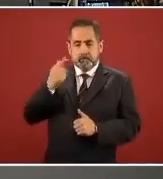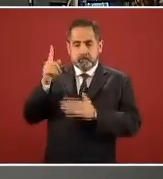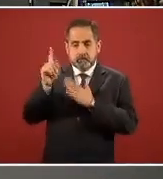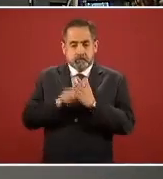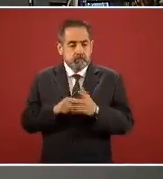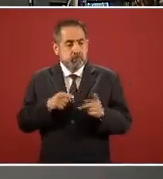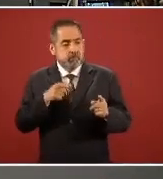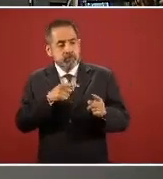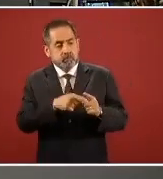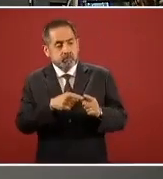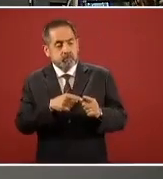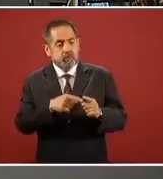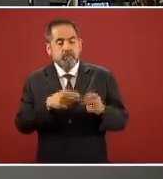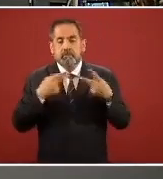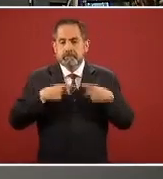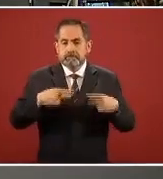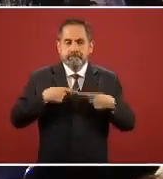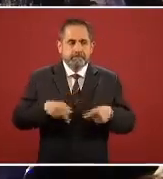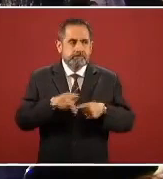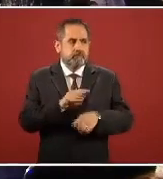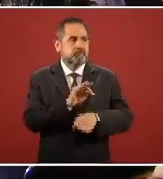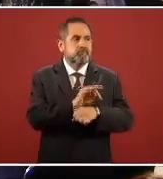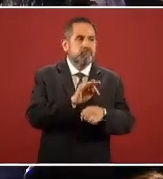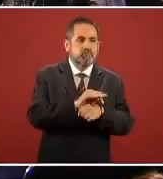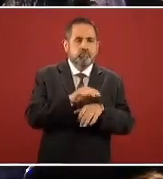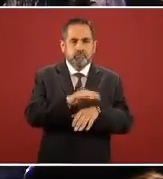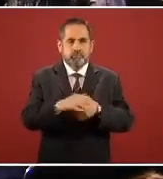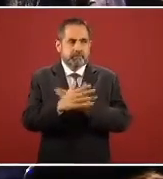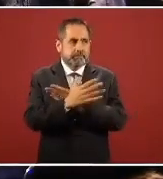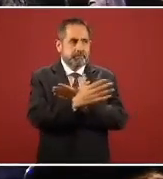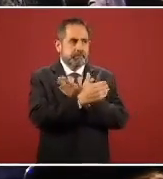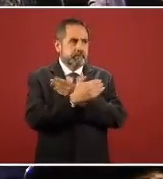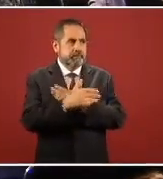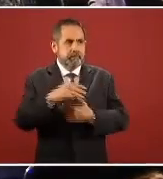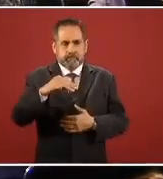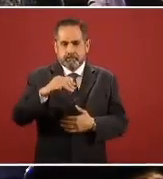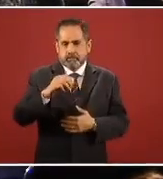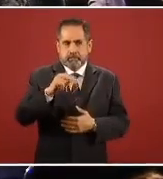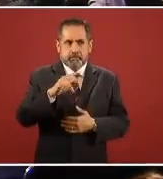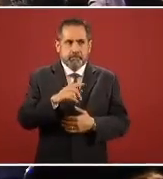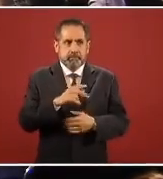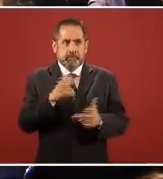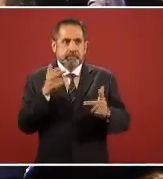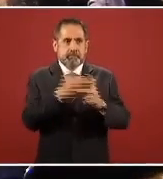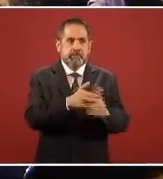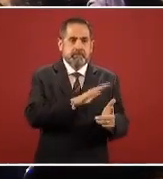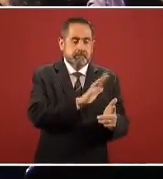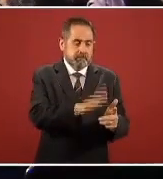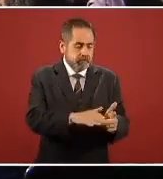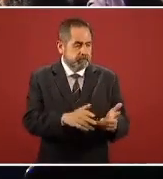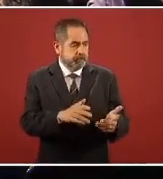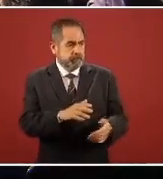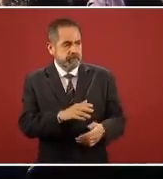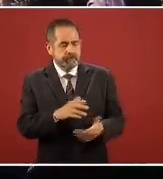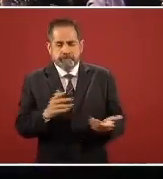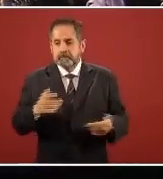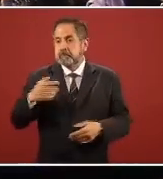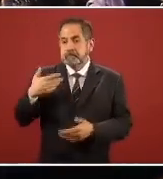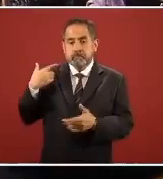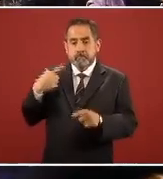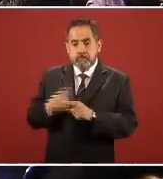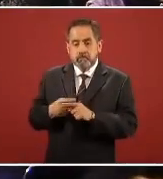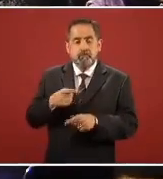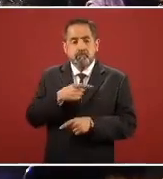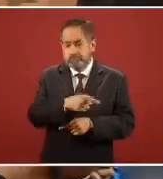a un ambientalista, protector del santuario de la mariposa monarca. En lo que va de esta administración ya han sido asesinados